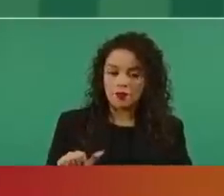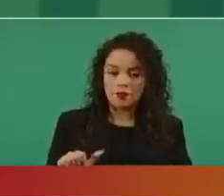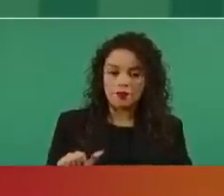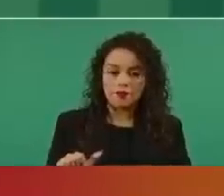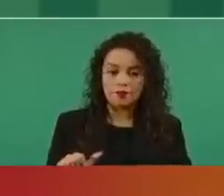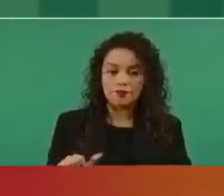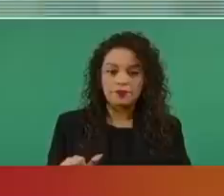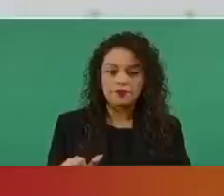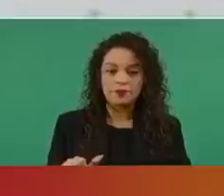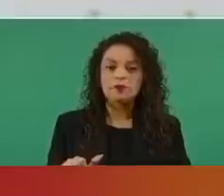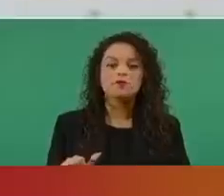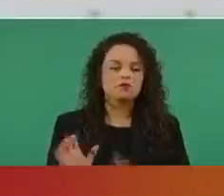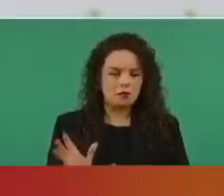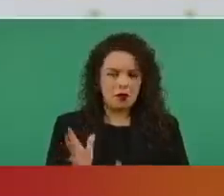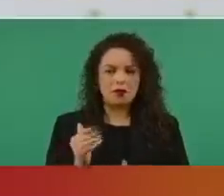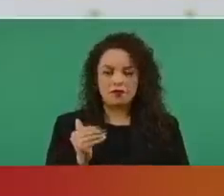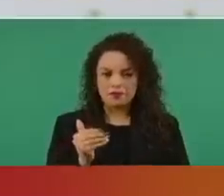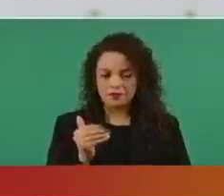Se avanzó